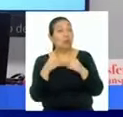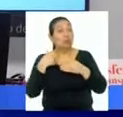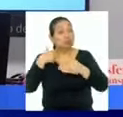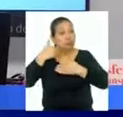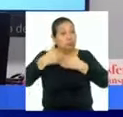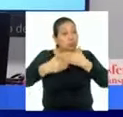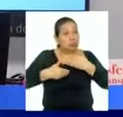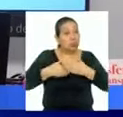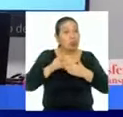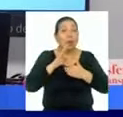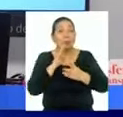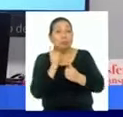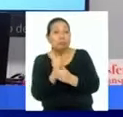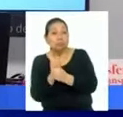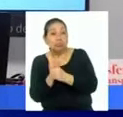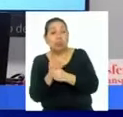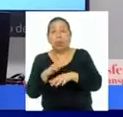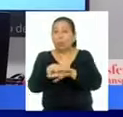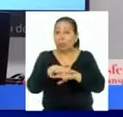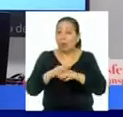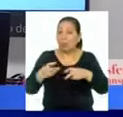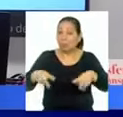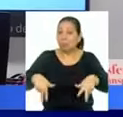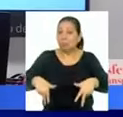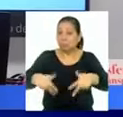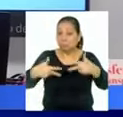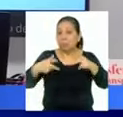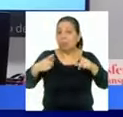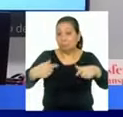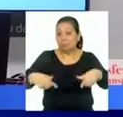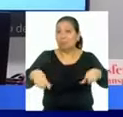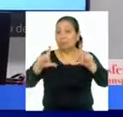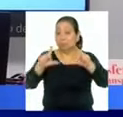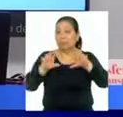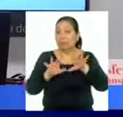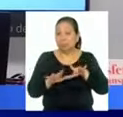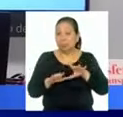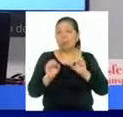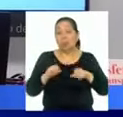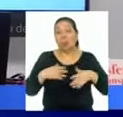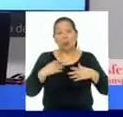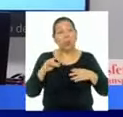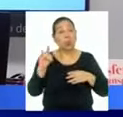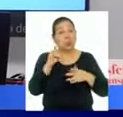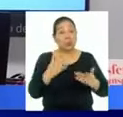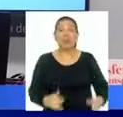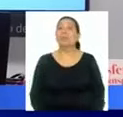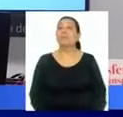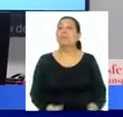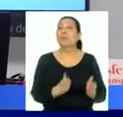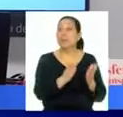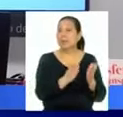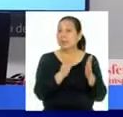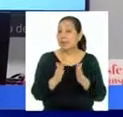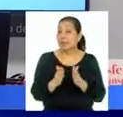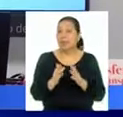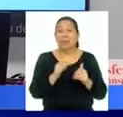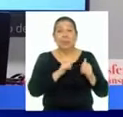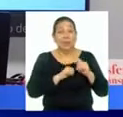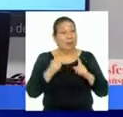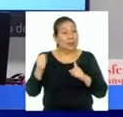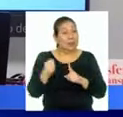continuar con sus disputas, con sus trámites, ¿no? Creo que ese es un avance importante que hay que reconocer. En atención a víctimas